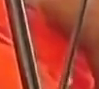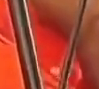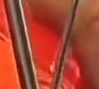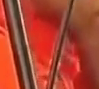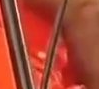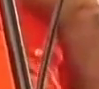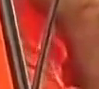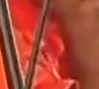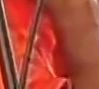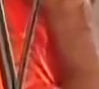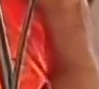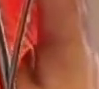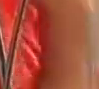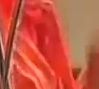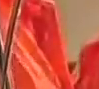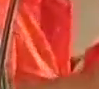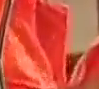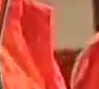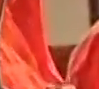fuerza